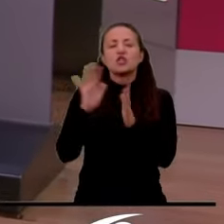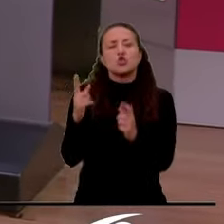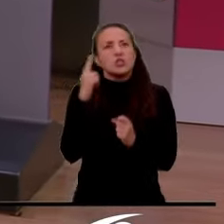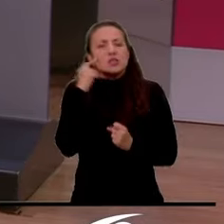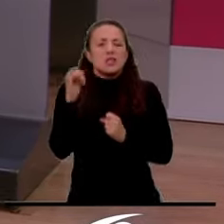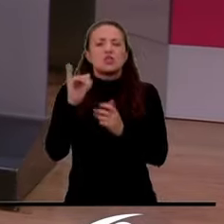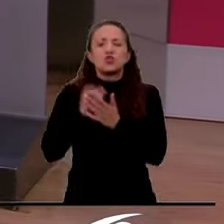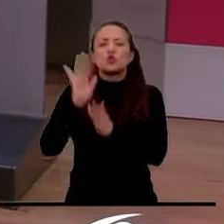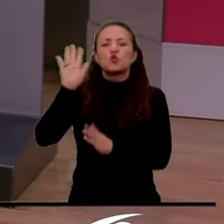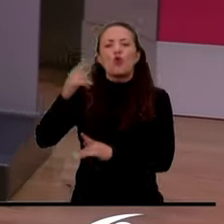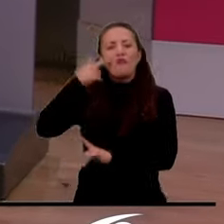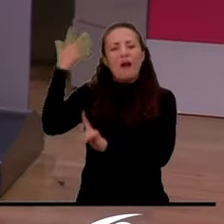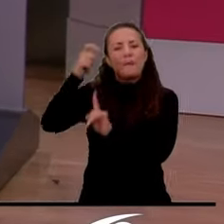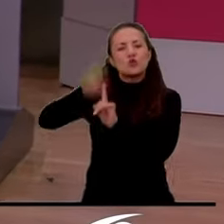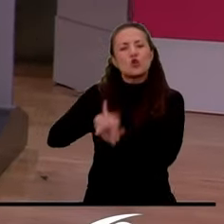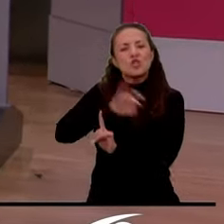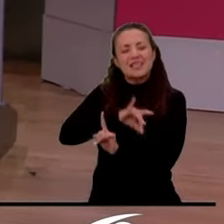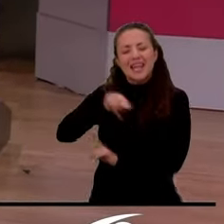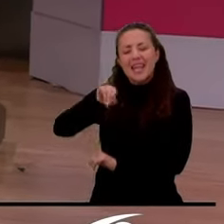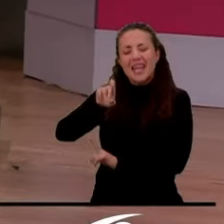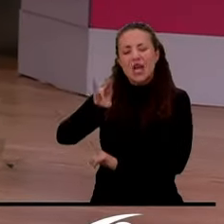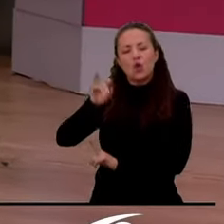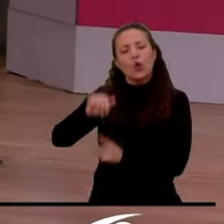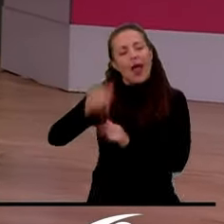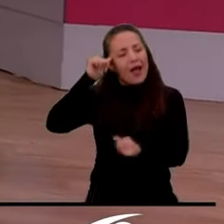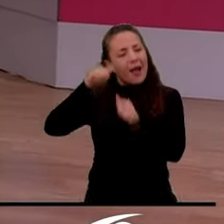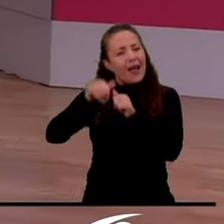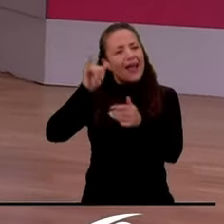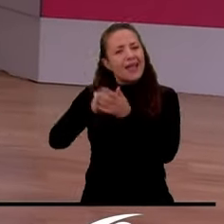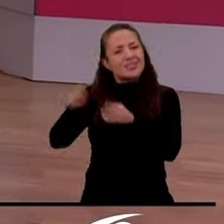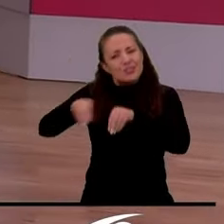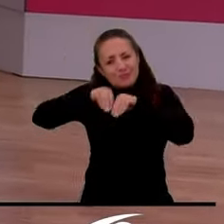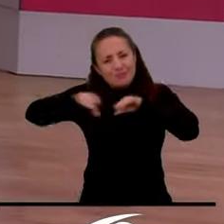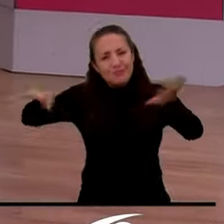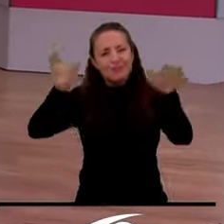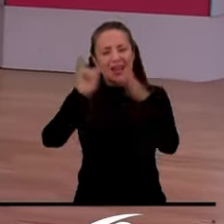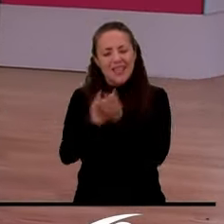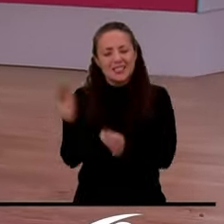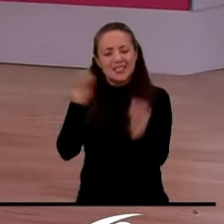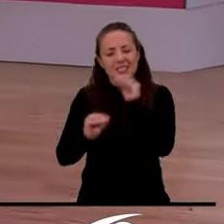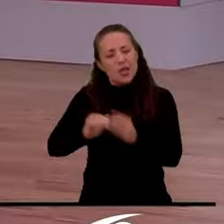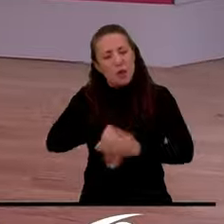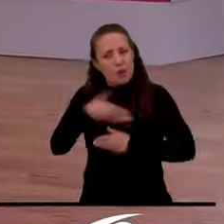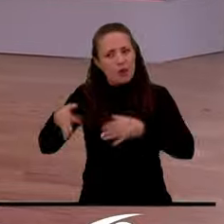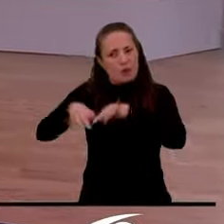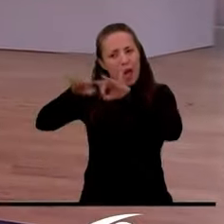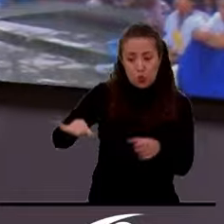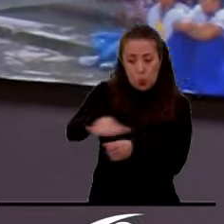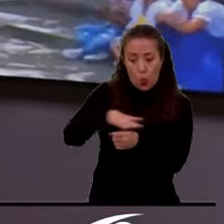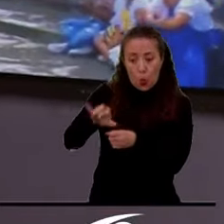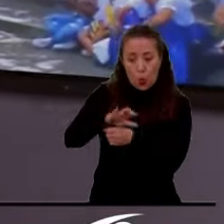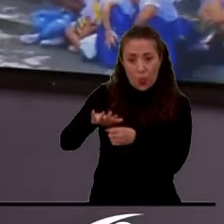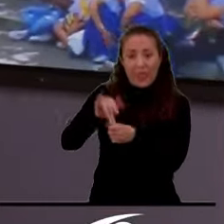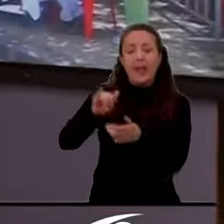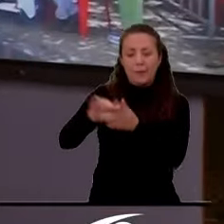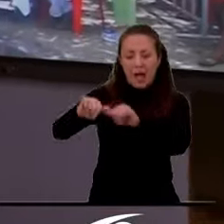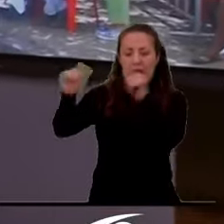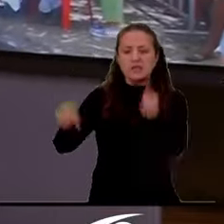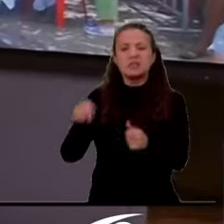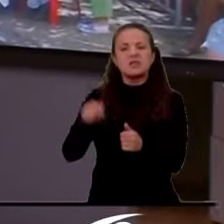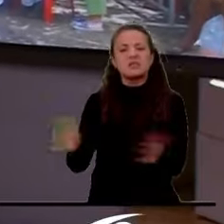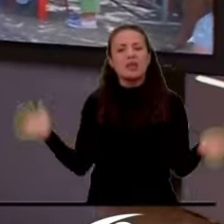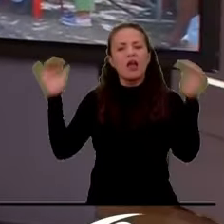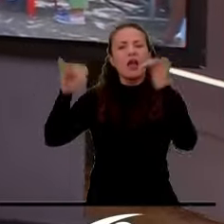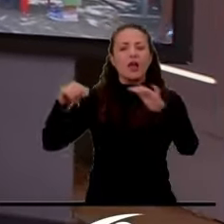Neruda, un evento para conmemorar el centenario de la publicación de esta obra poética tan importante. 9 del Encuentro Nacional de